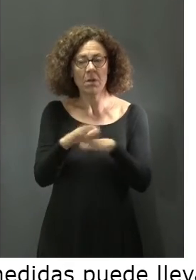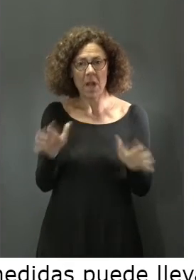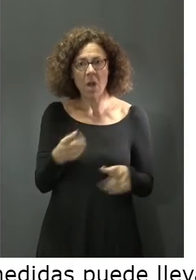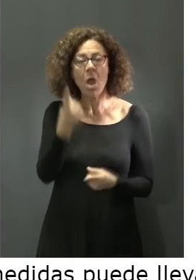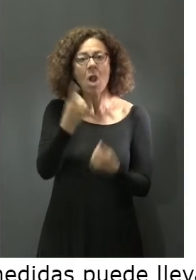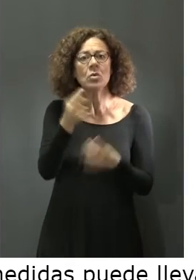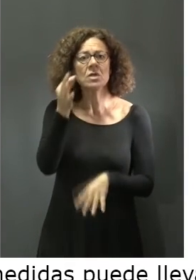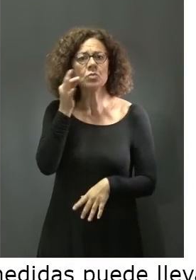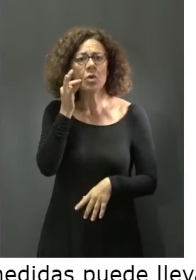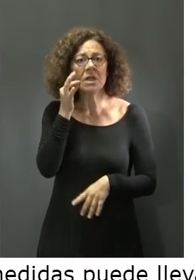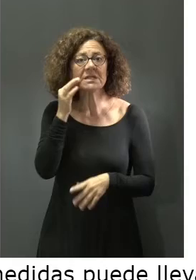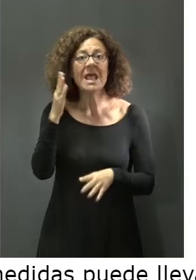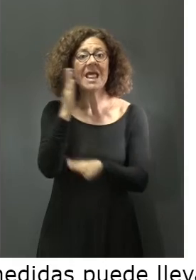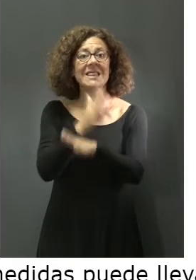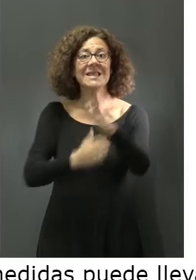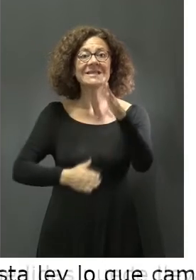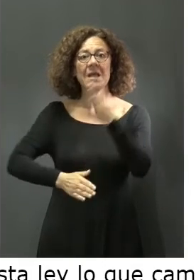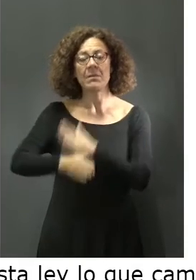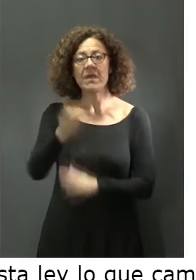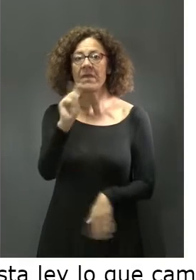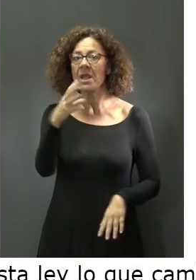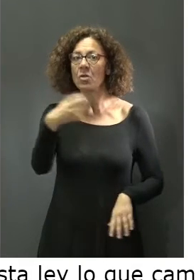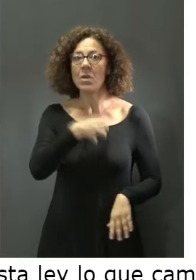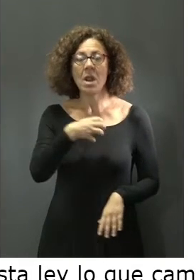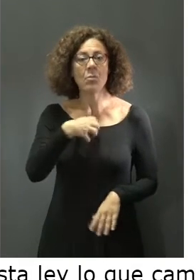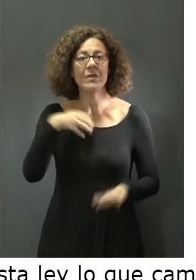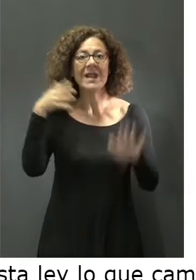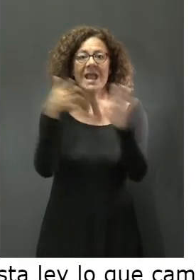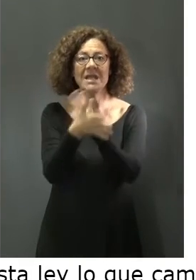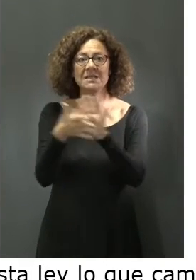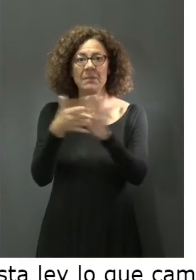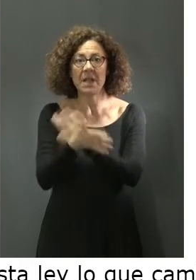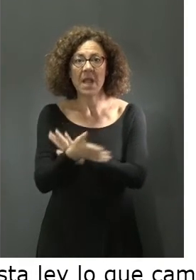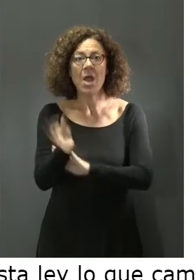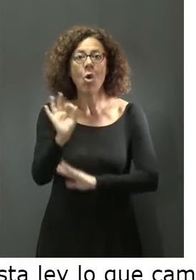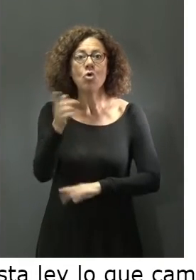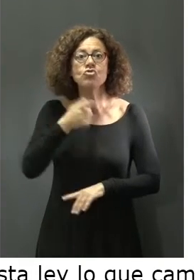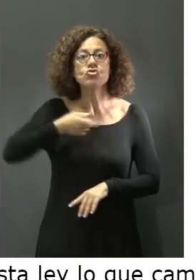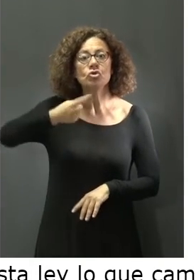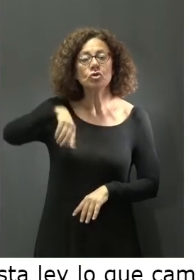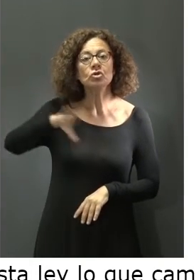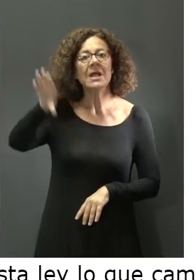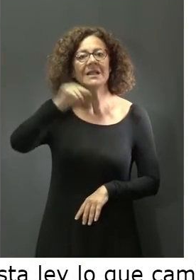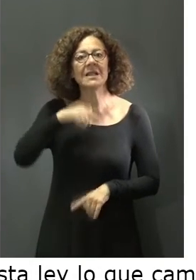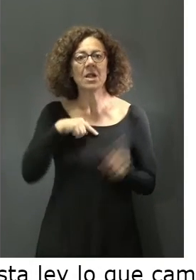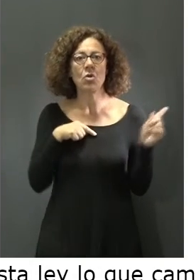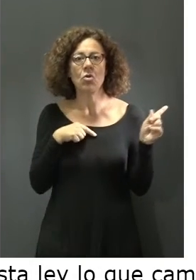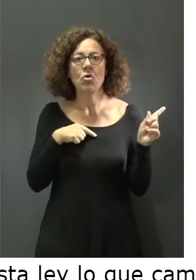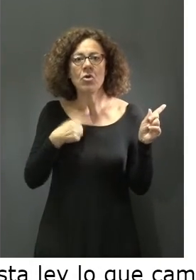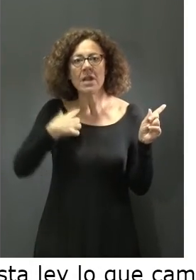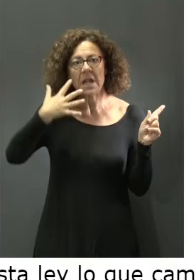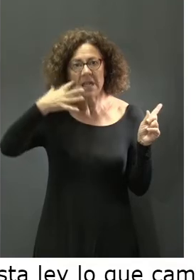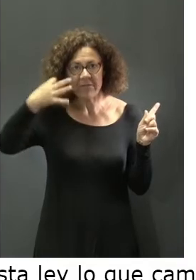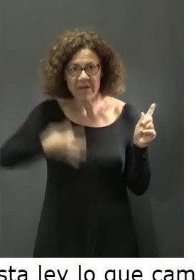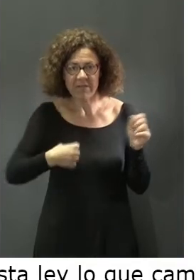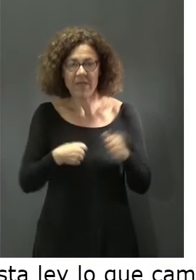una discapacidad y no van a poder expresar, comunicar o nosotros entenderle convenientemente. En